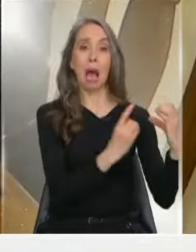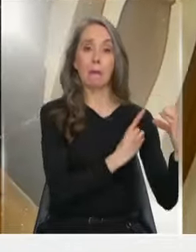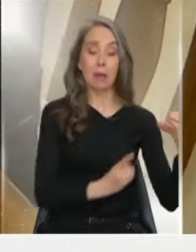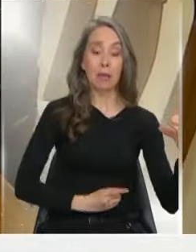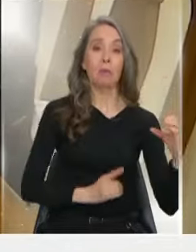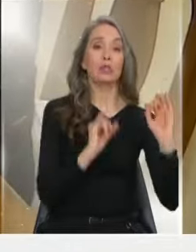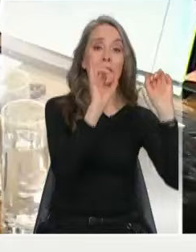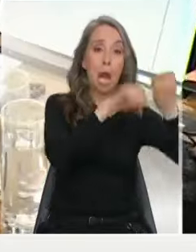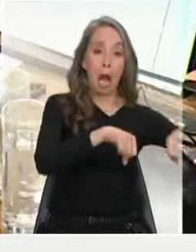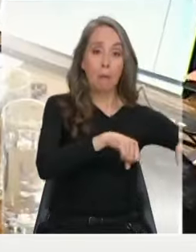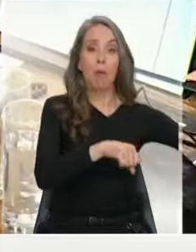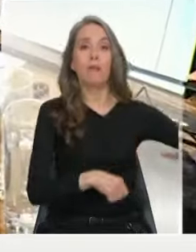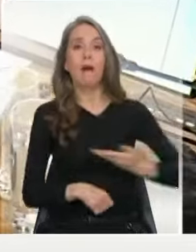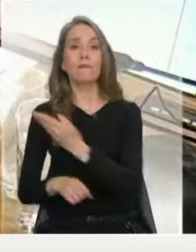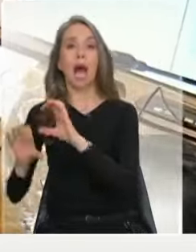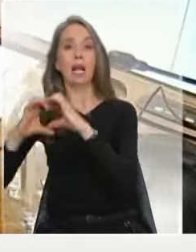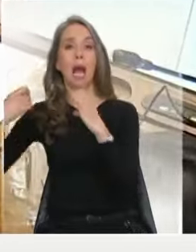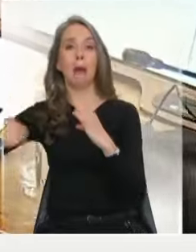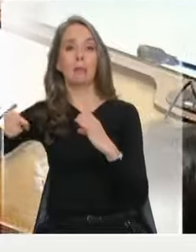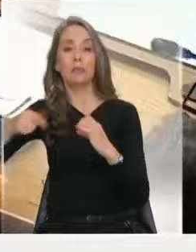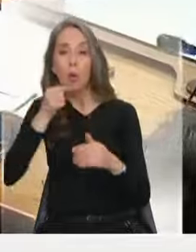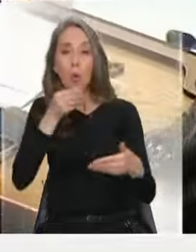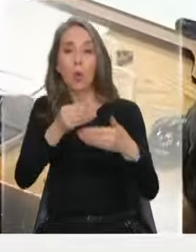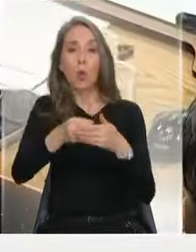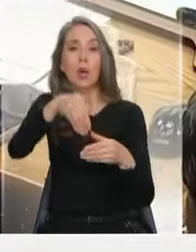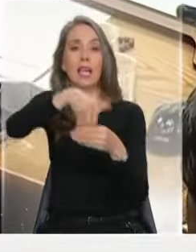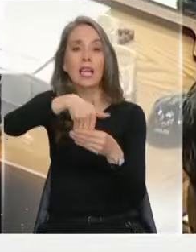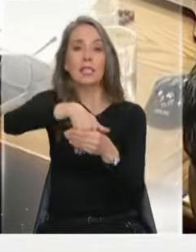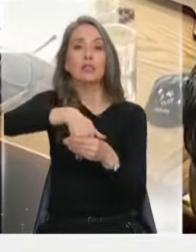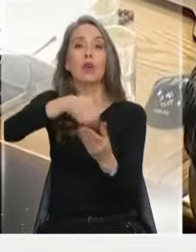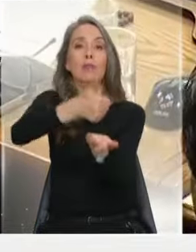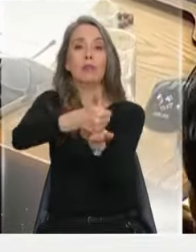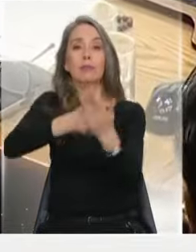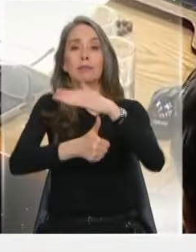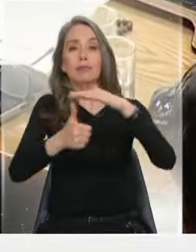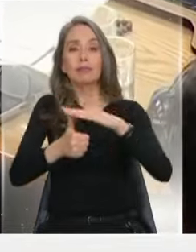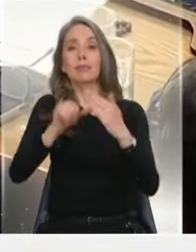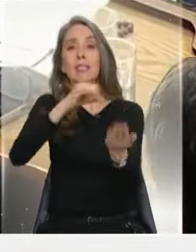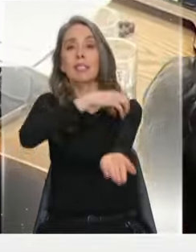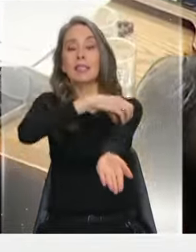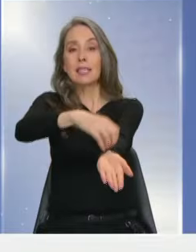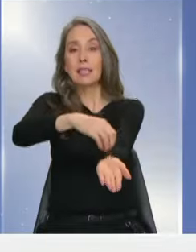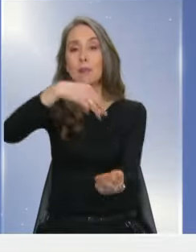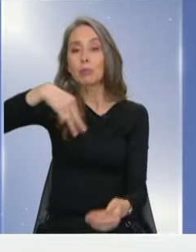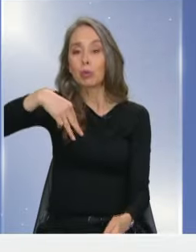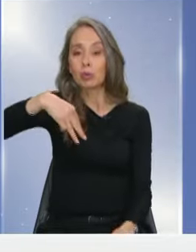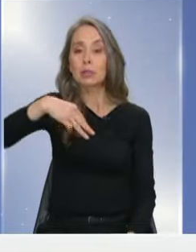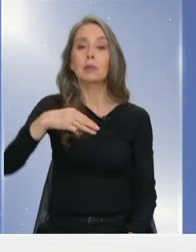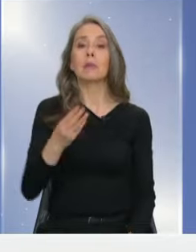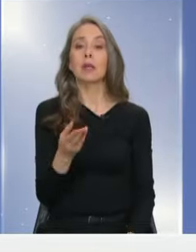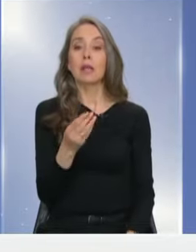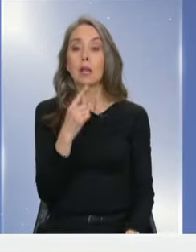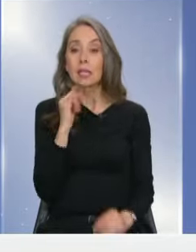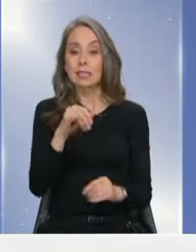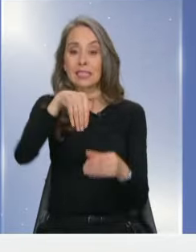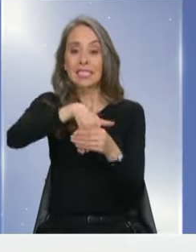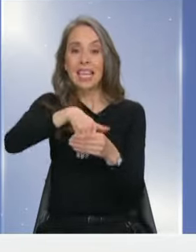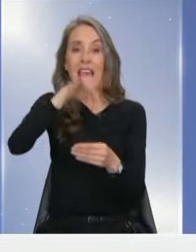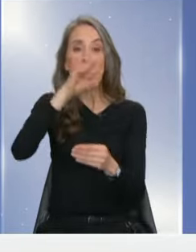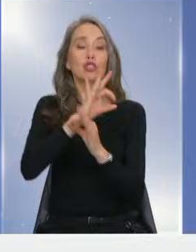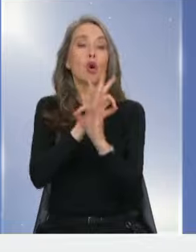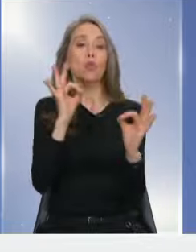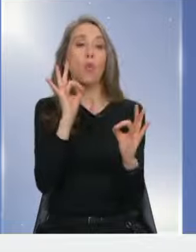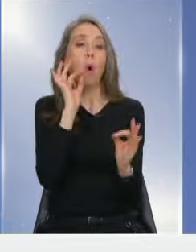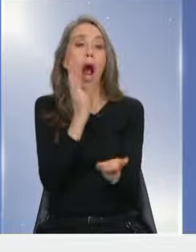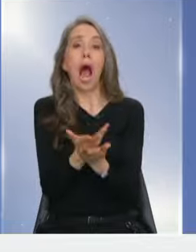El calendario se acorta y podrían acercarse a las elecciones municipales y regionales. Si fuera por las elecciones no es que fuera, nunca habría el mejor momento.